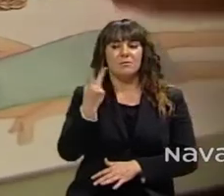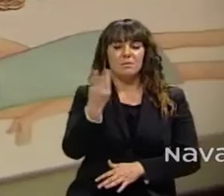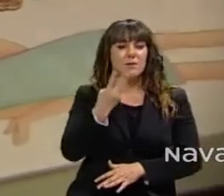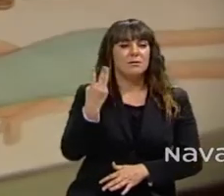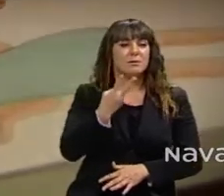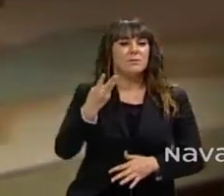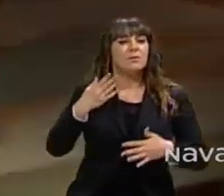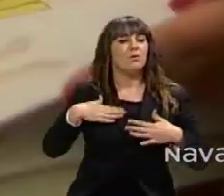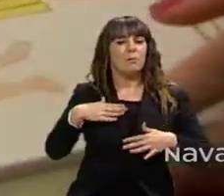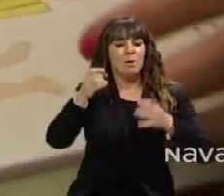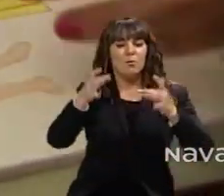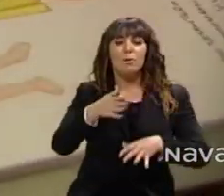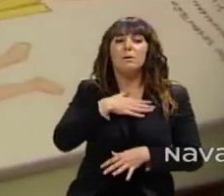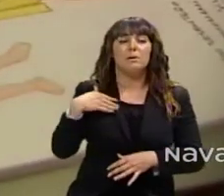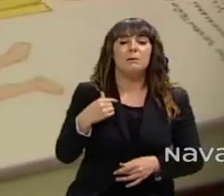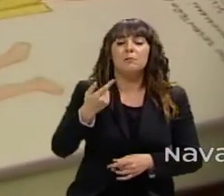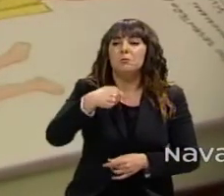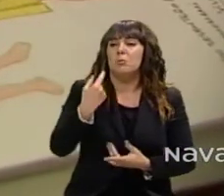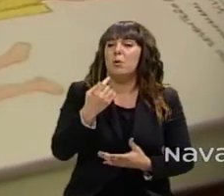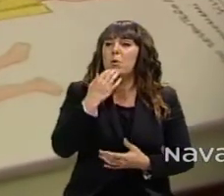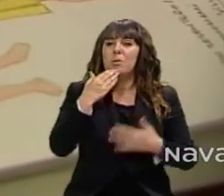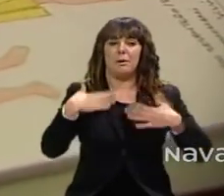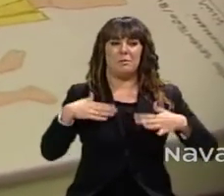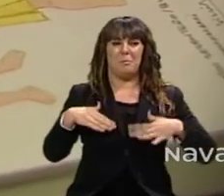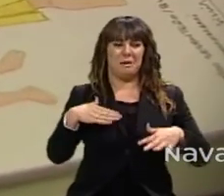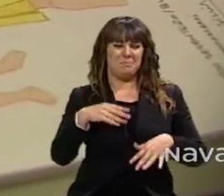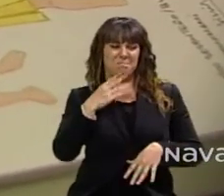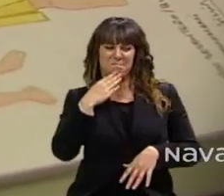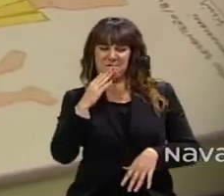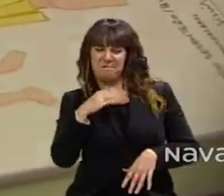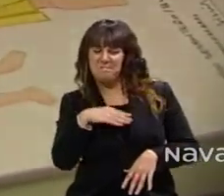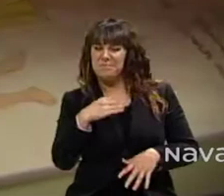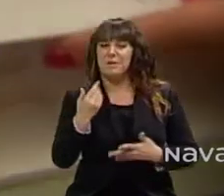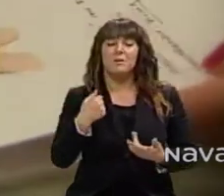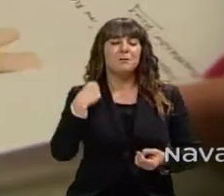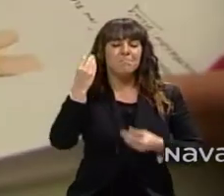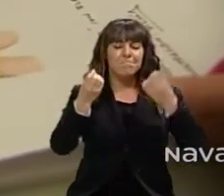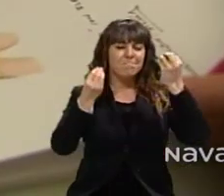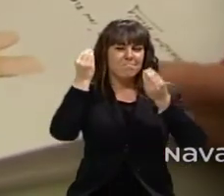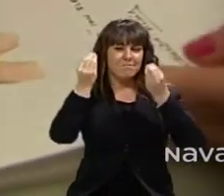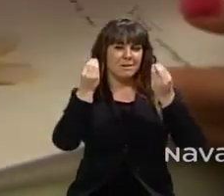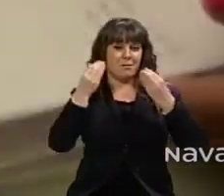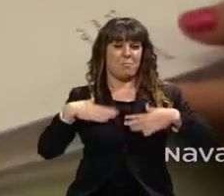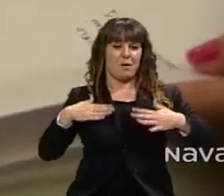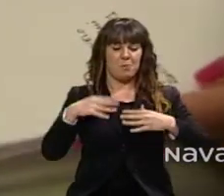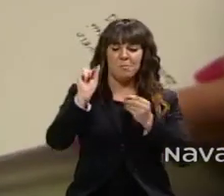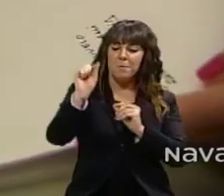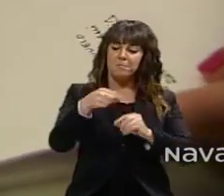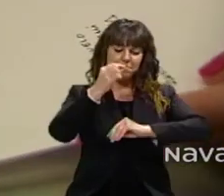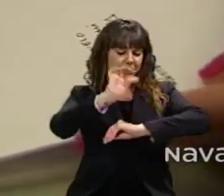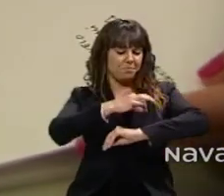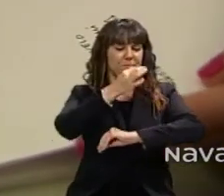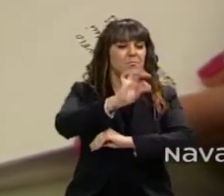había o no nos gustaba o no era nuestro estilo. Y entonces decidimos hacerlo nosotras. En un principio pensamos que igual podíamos